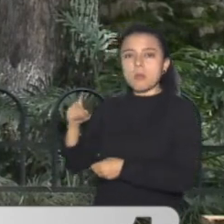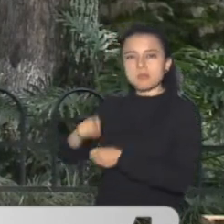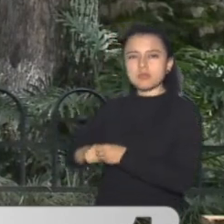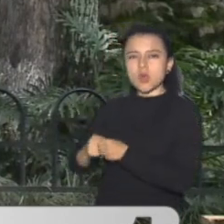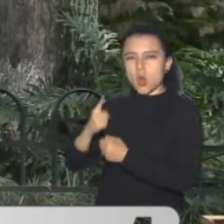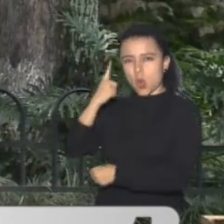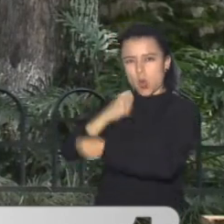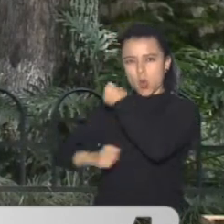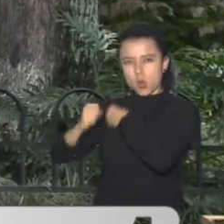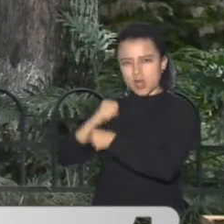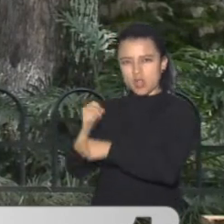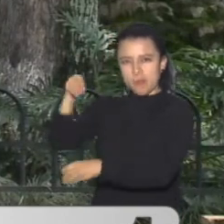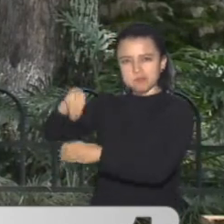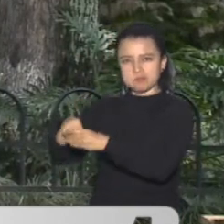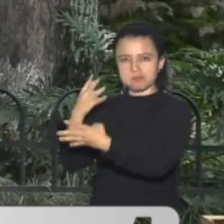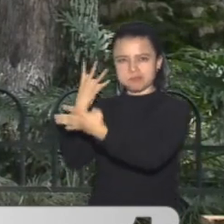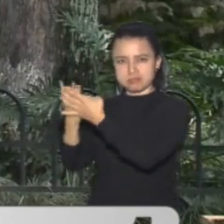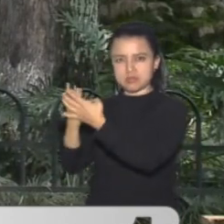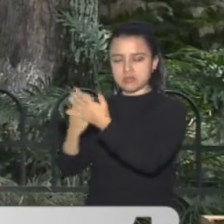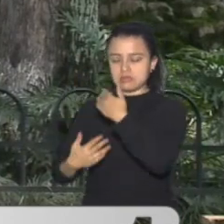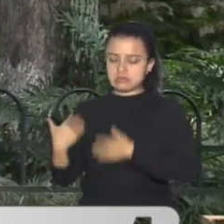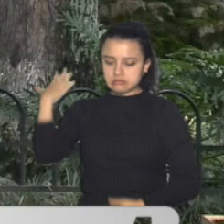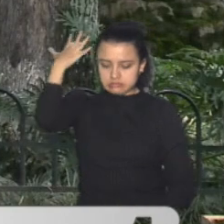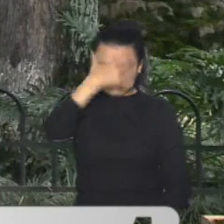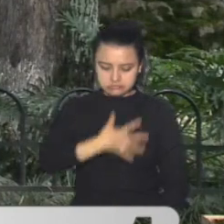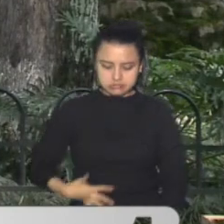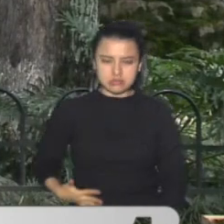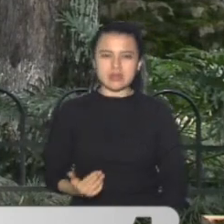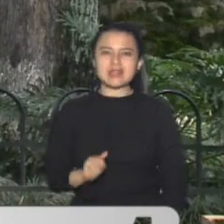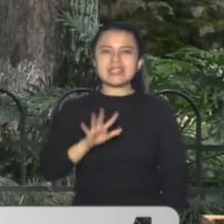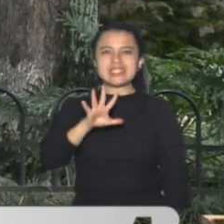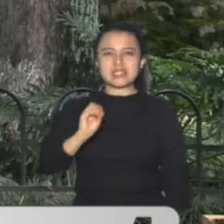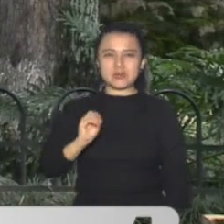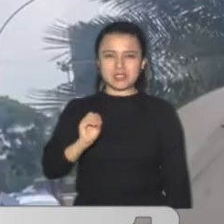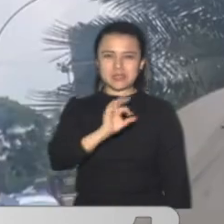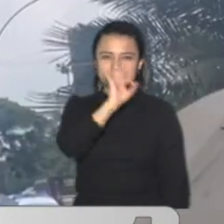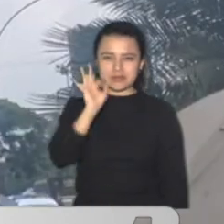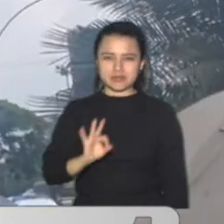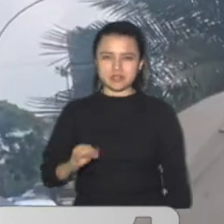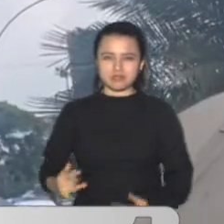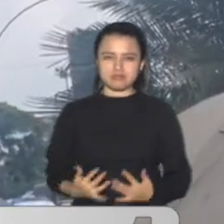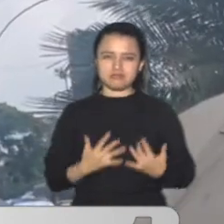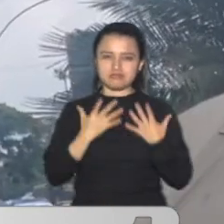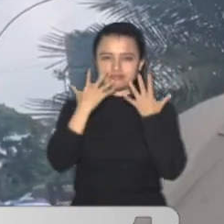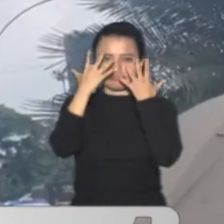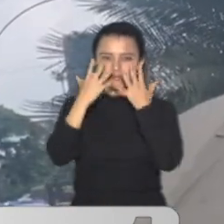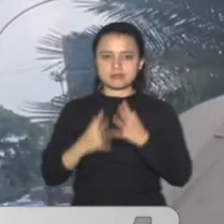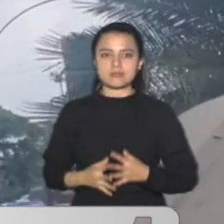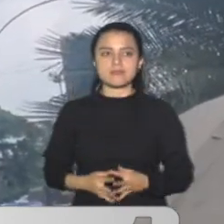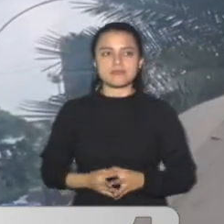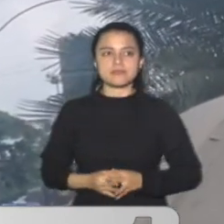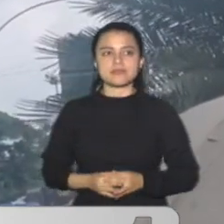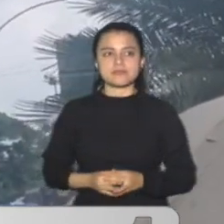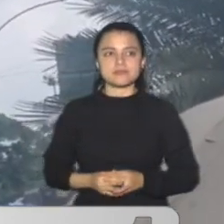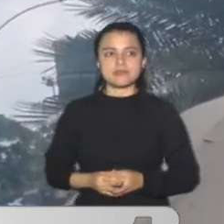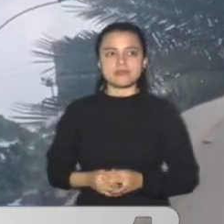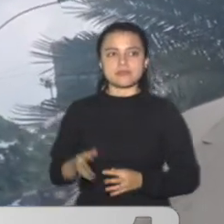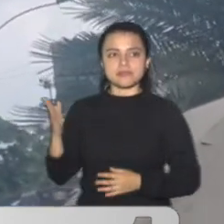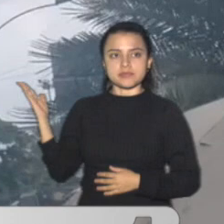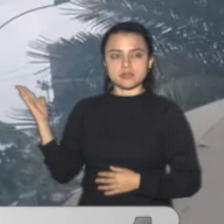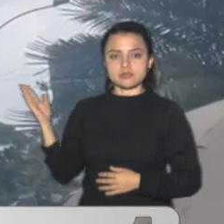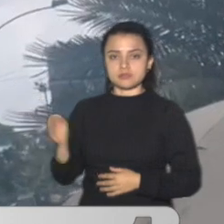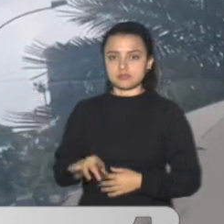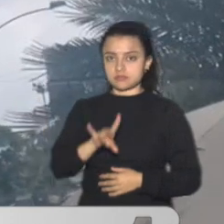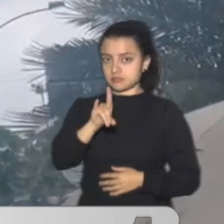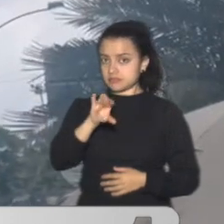detuvo a danny a más del 50% de su cuerpo comprometido con quemaduras en una unidad de cuidados intensivos de esta clínica